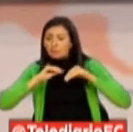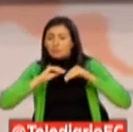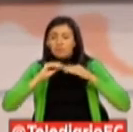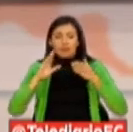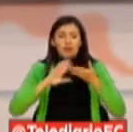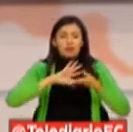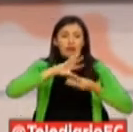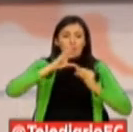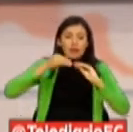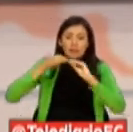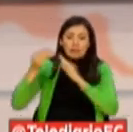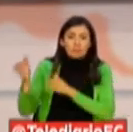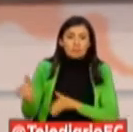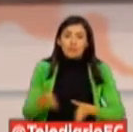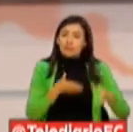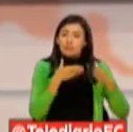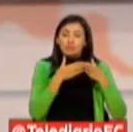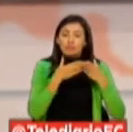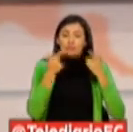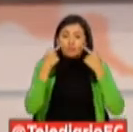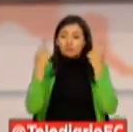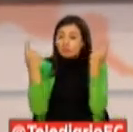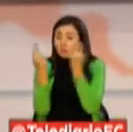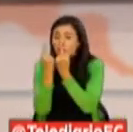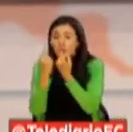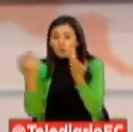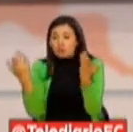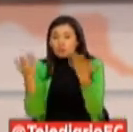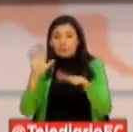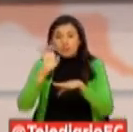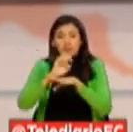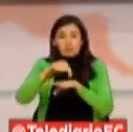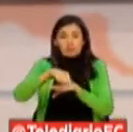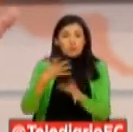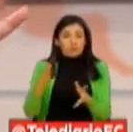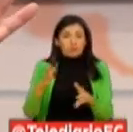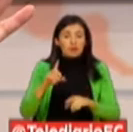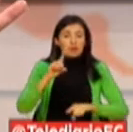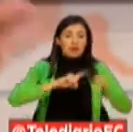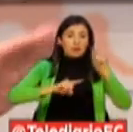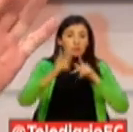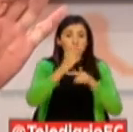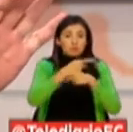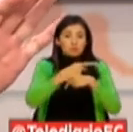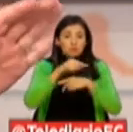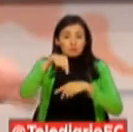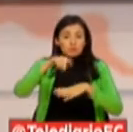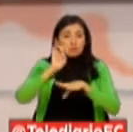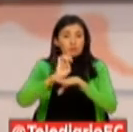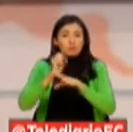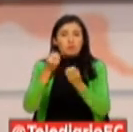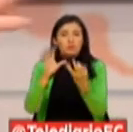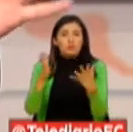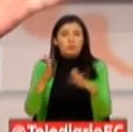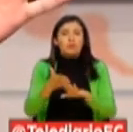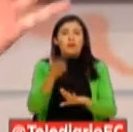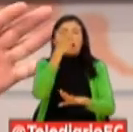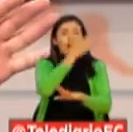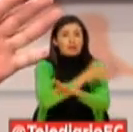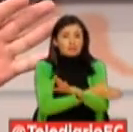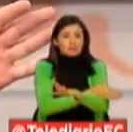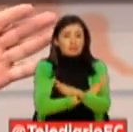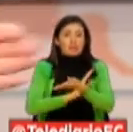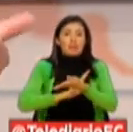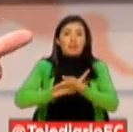lo que encontraban. Hasta años después ya se introdujeron los productos europeos, los que he